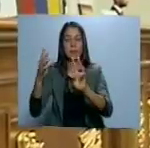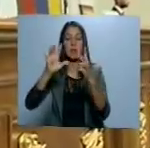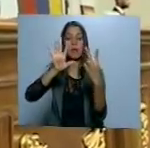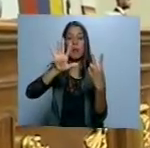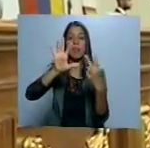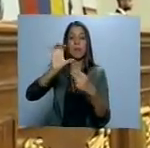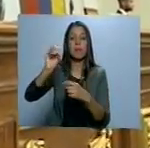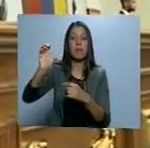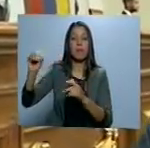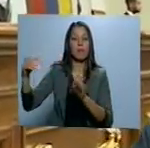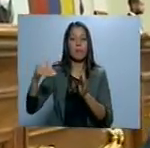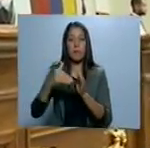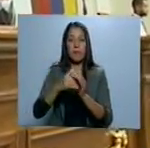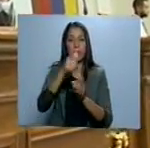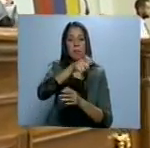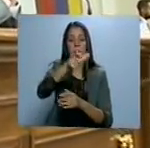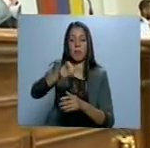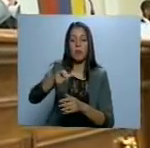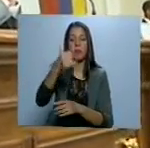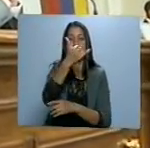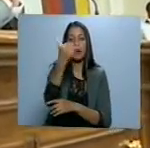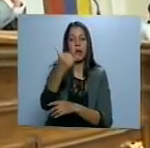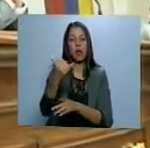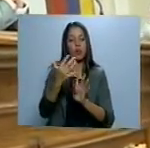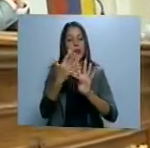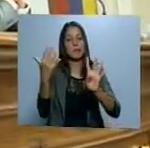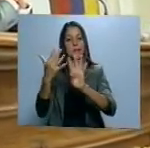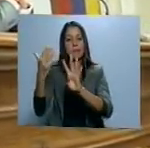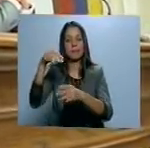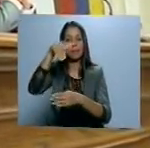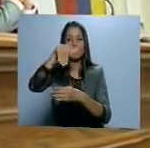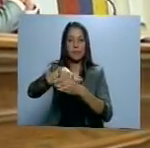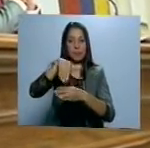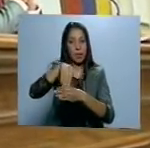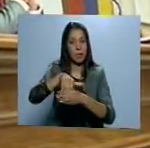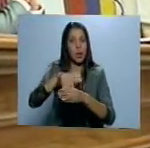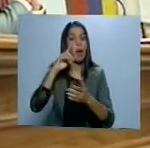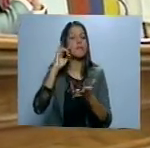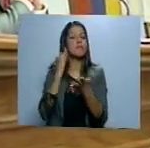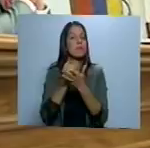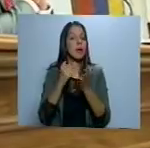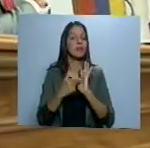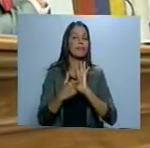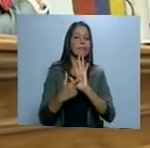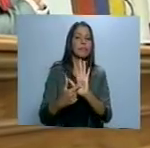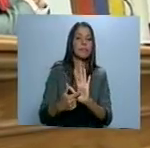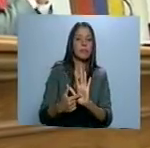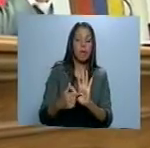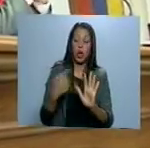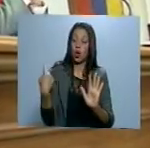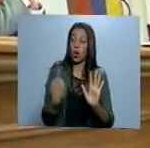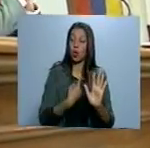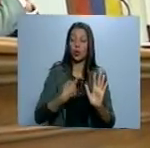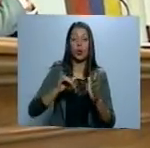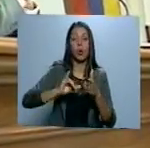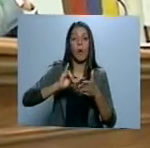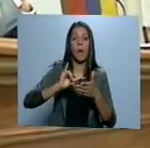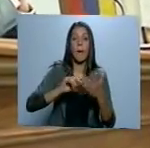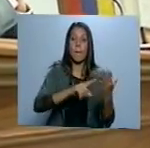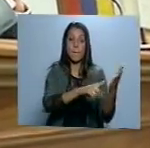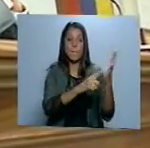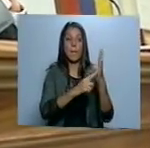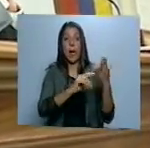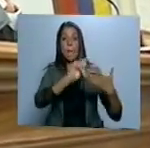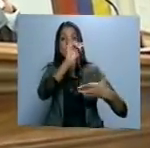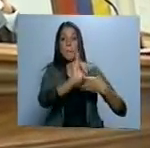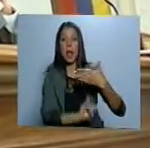zulianos y se expresaron porque presentamos un plan serio, un plan de